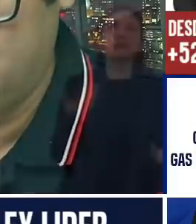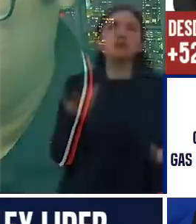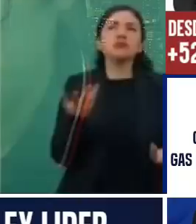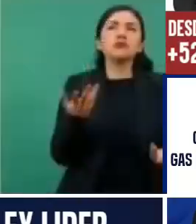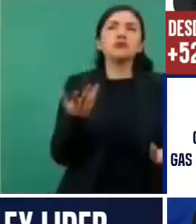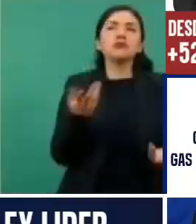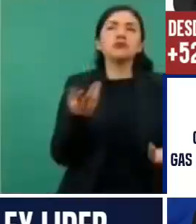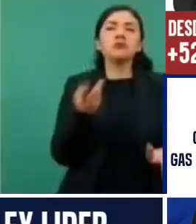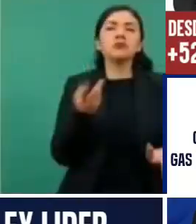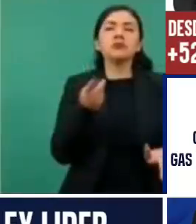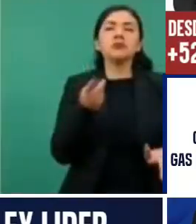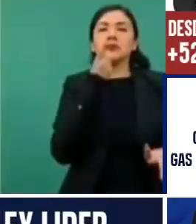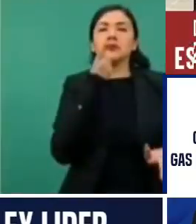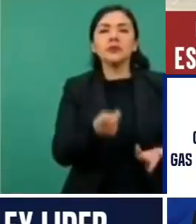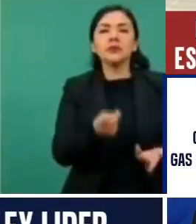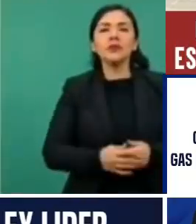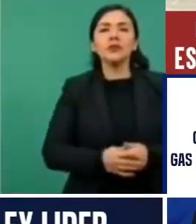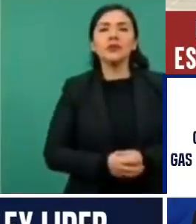escucharlo.